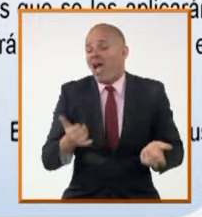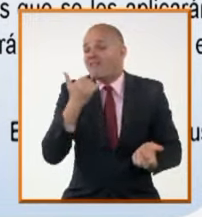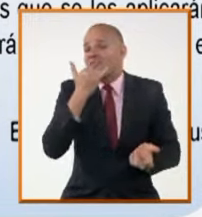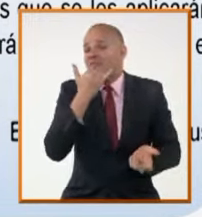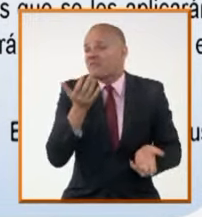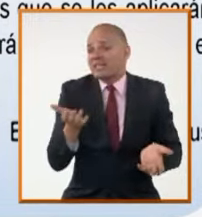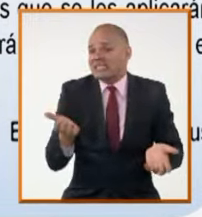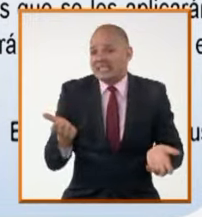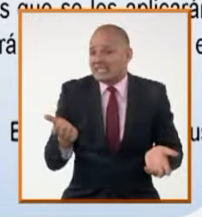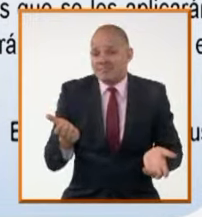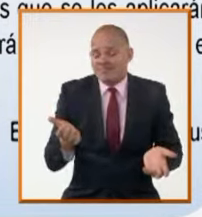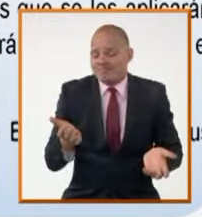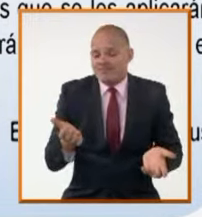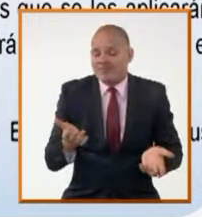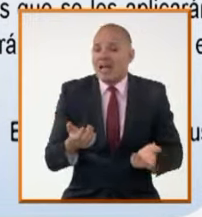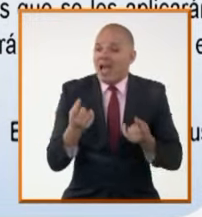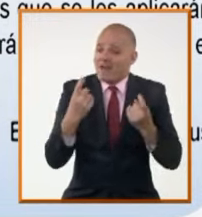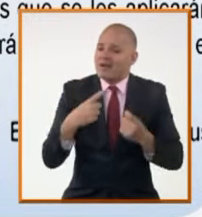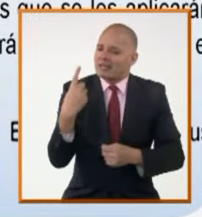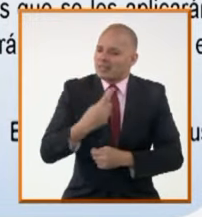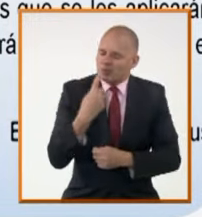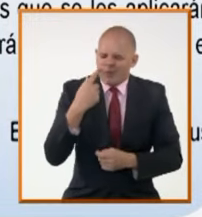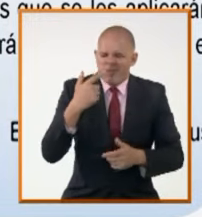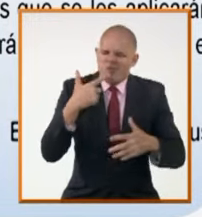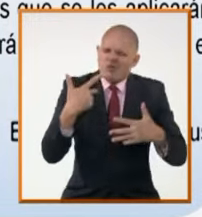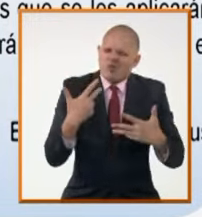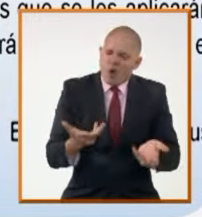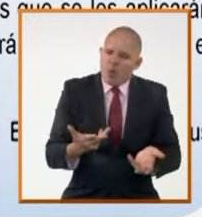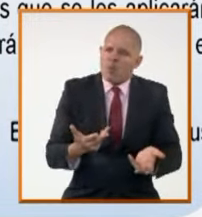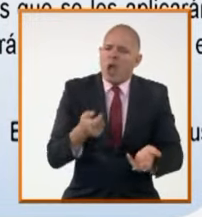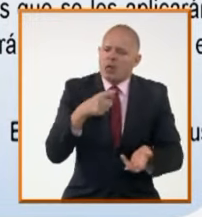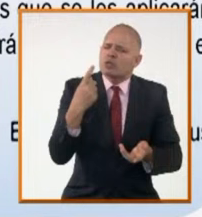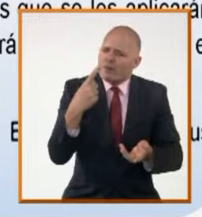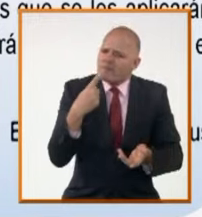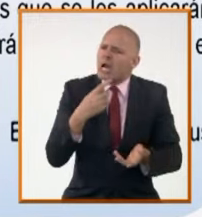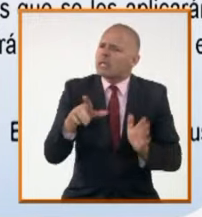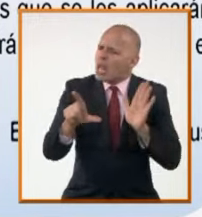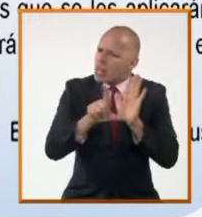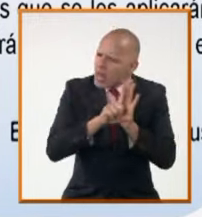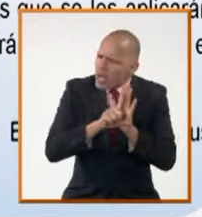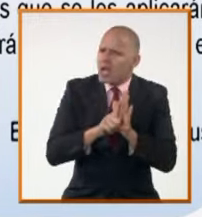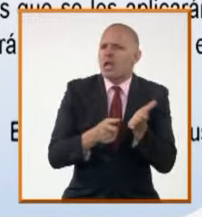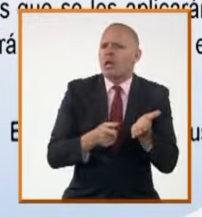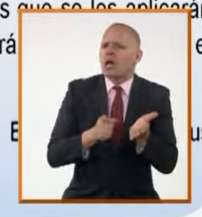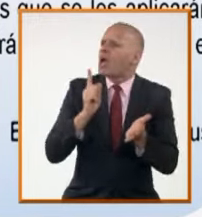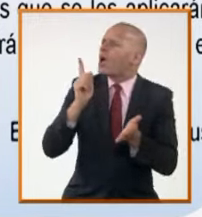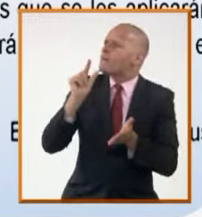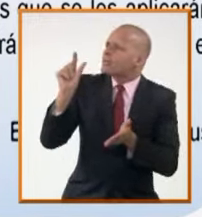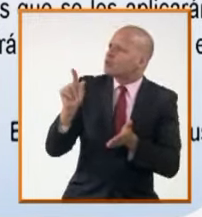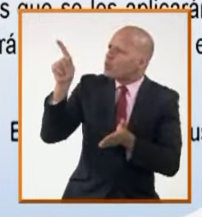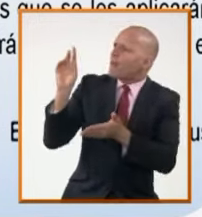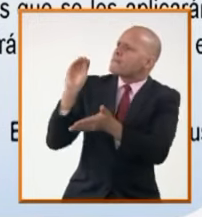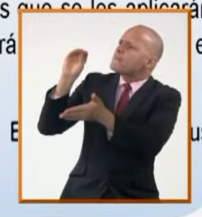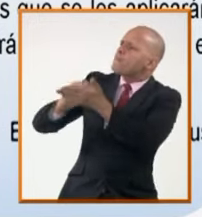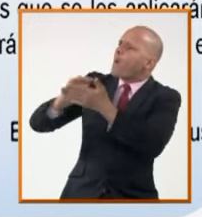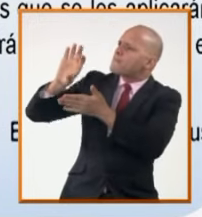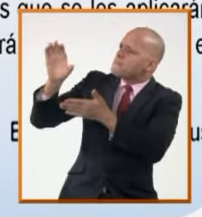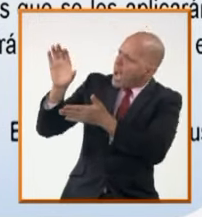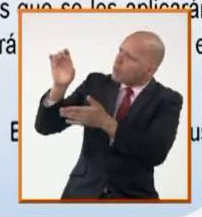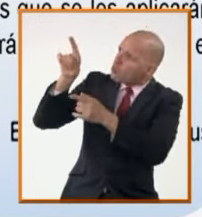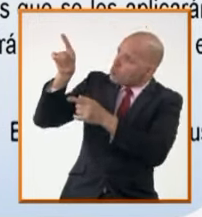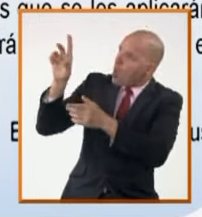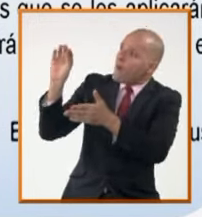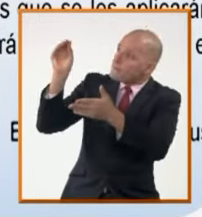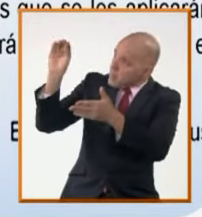manera bancarizada. Y grupos de trabajo con propuestas concretas donde se avanzará gradualmente